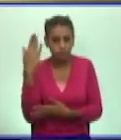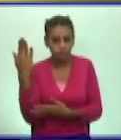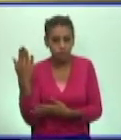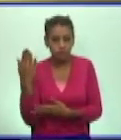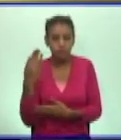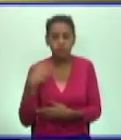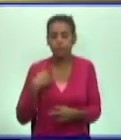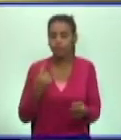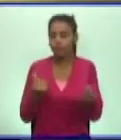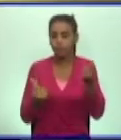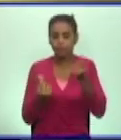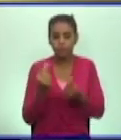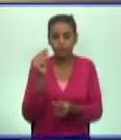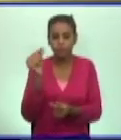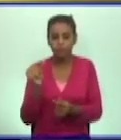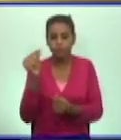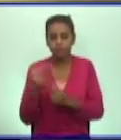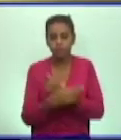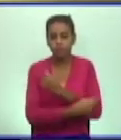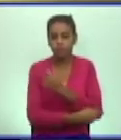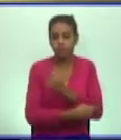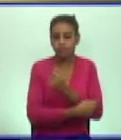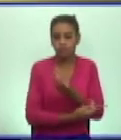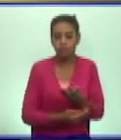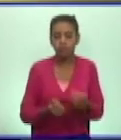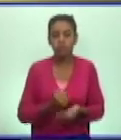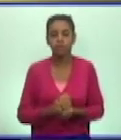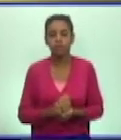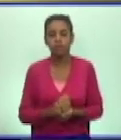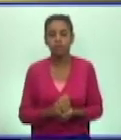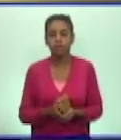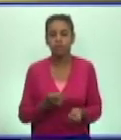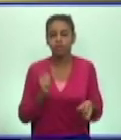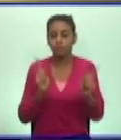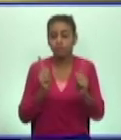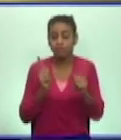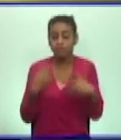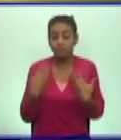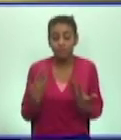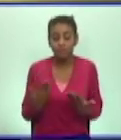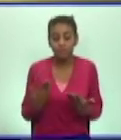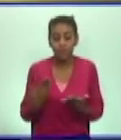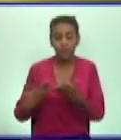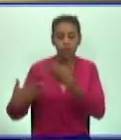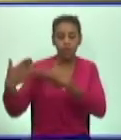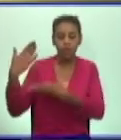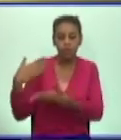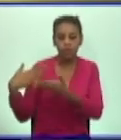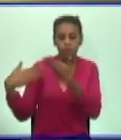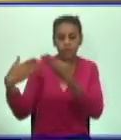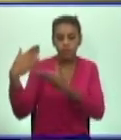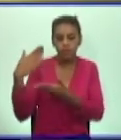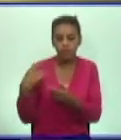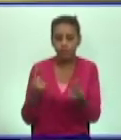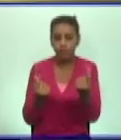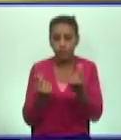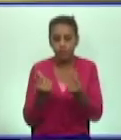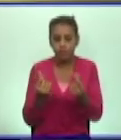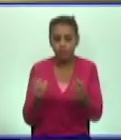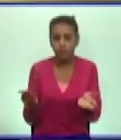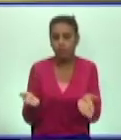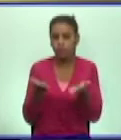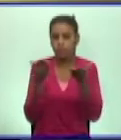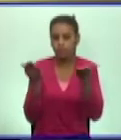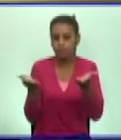nuestra economía. Por tanto, esas políticas fueron un poco que también retrasando económicamente y social a los países